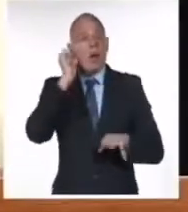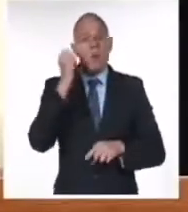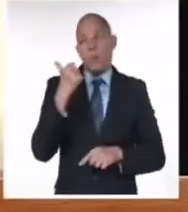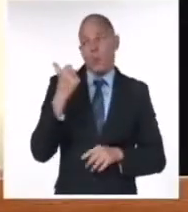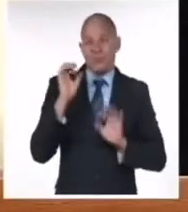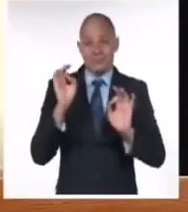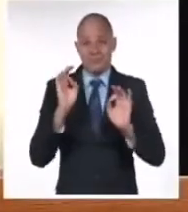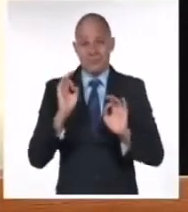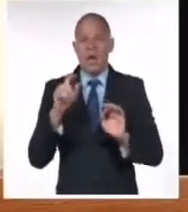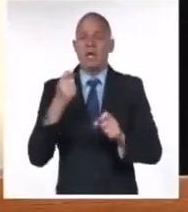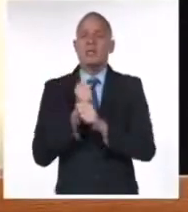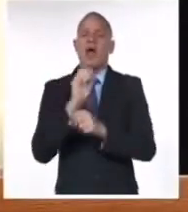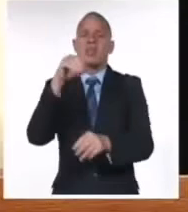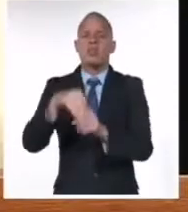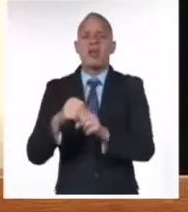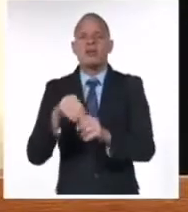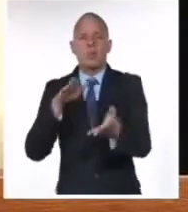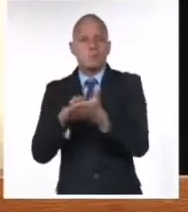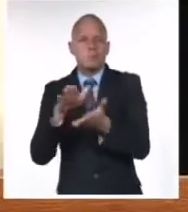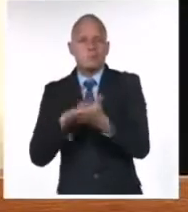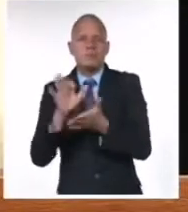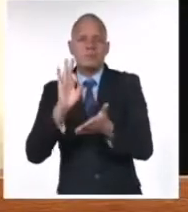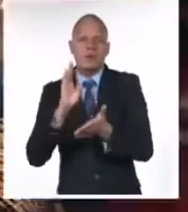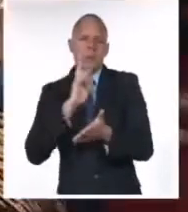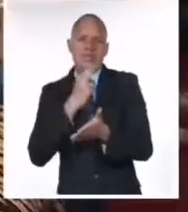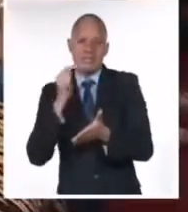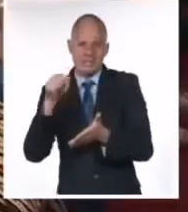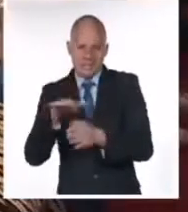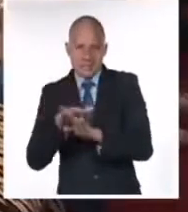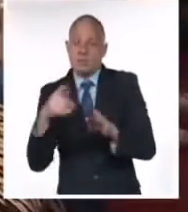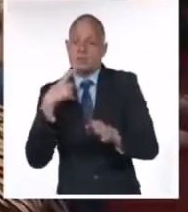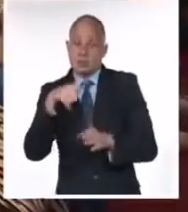la editorial José Martí, opinó que la compilación es un acto de